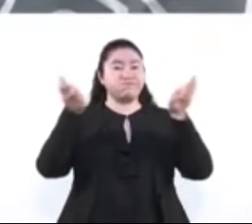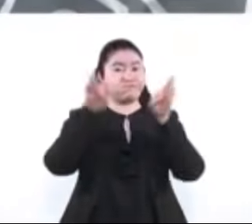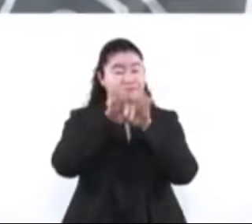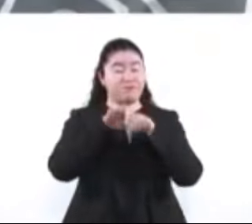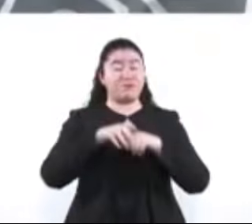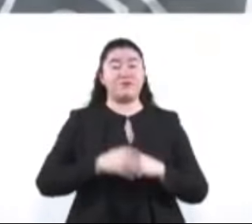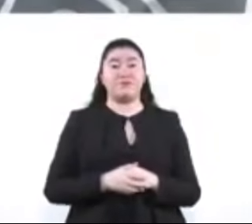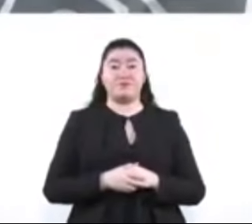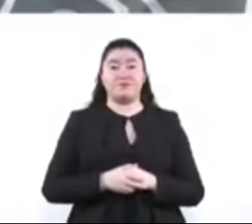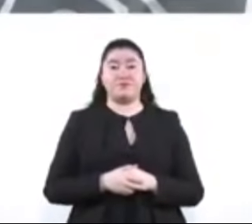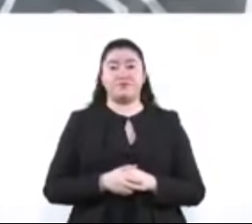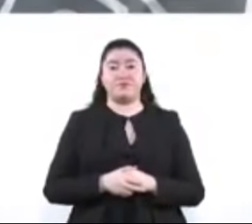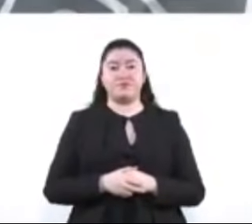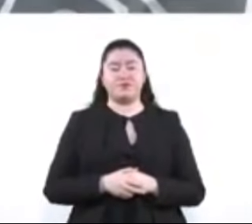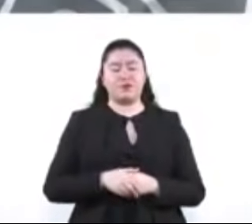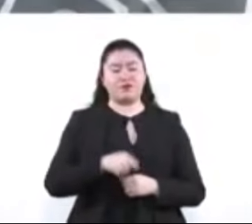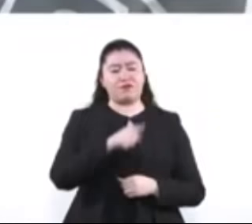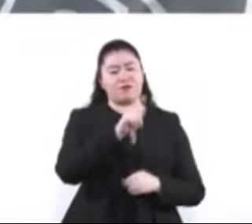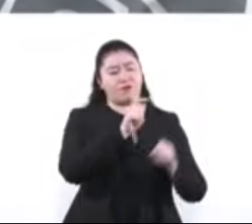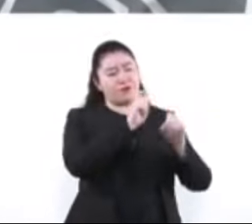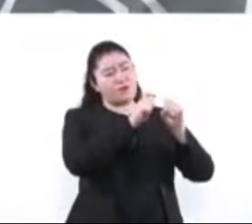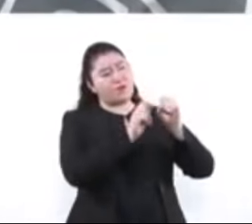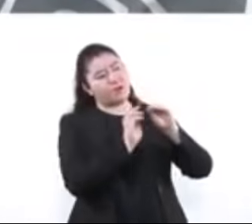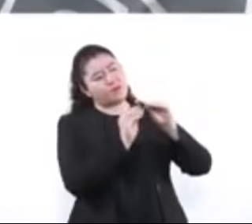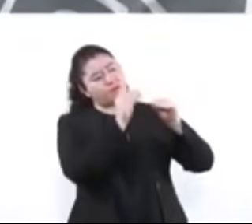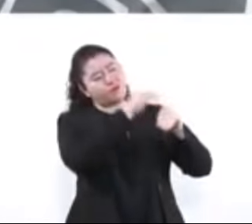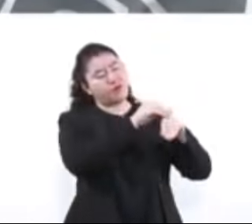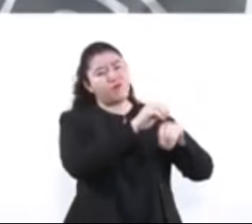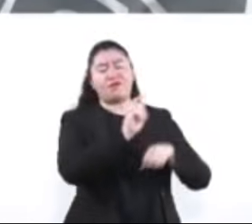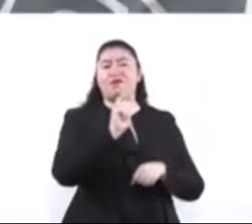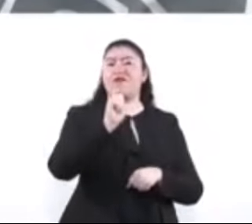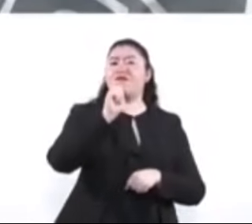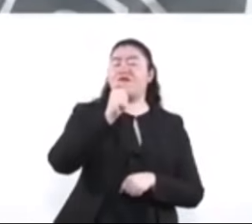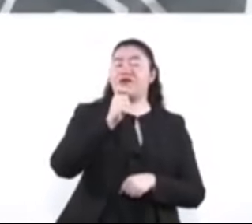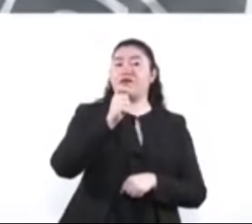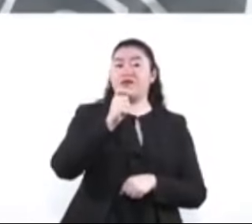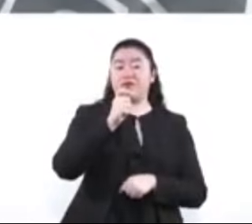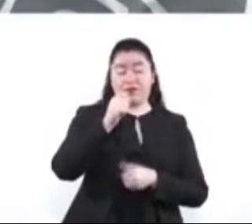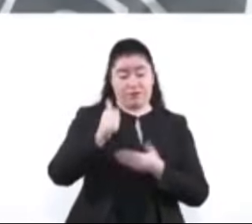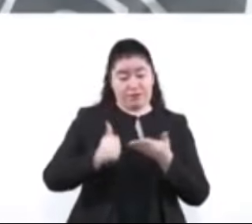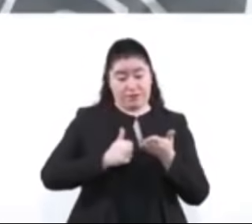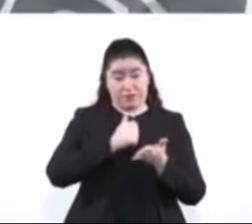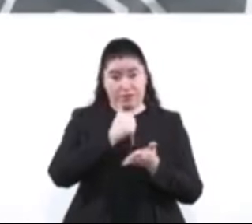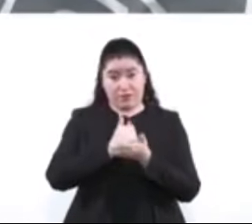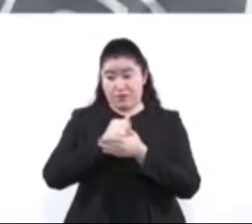un reconocimiento a cómo quedó en la ciudad y en nuestro país,